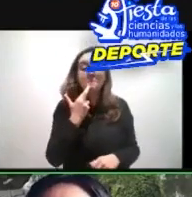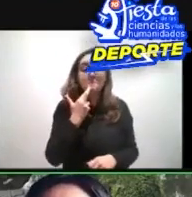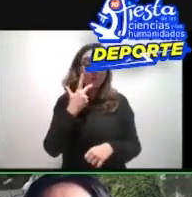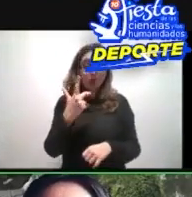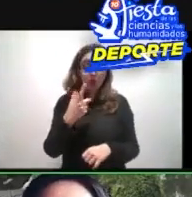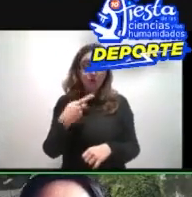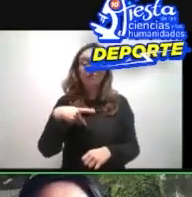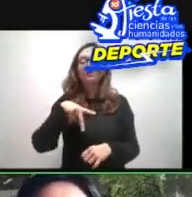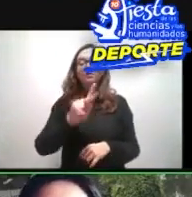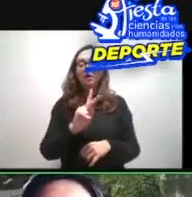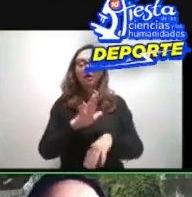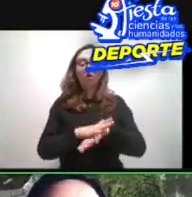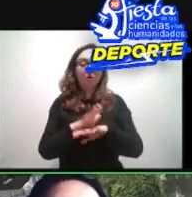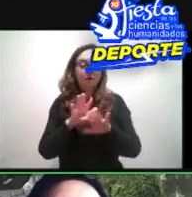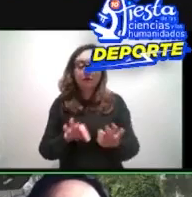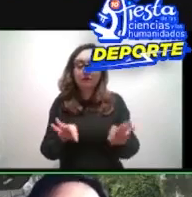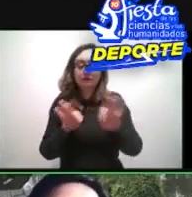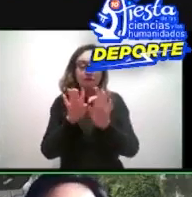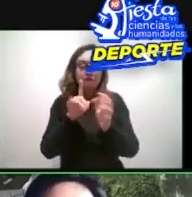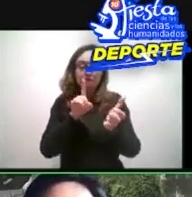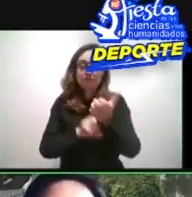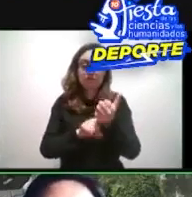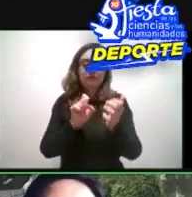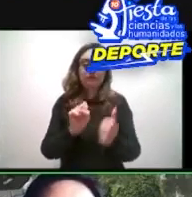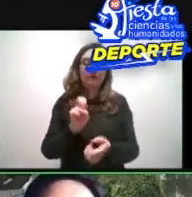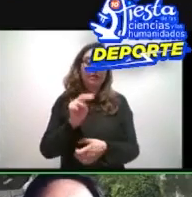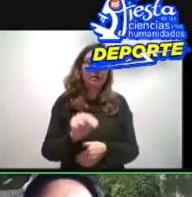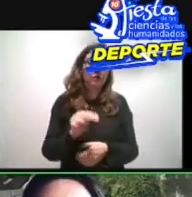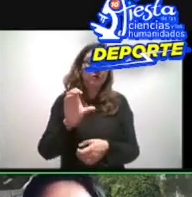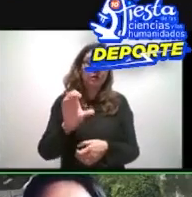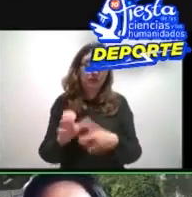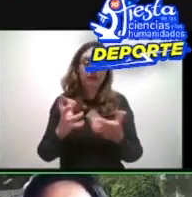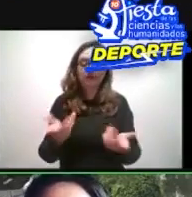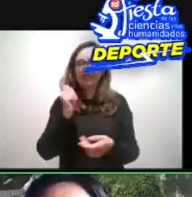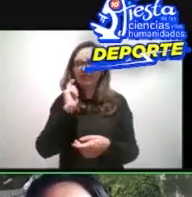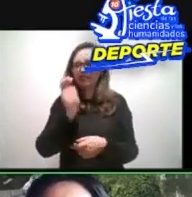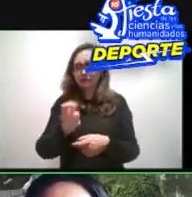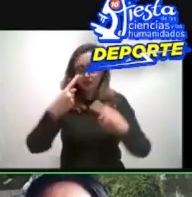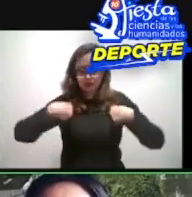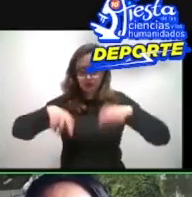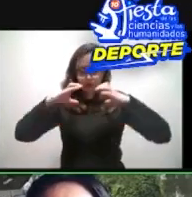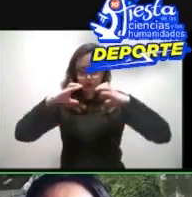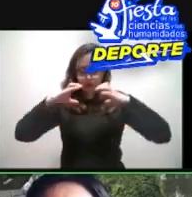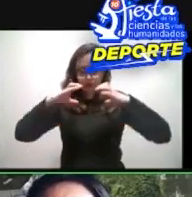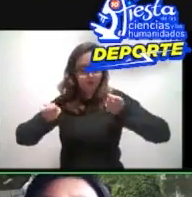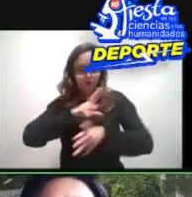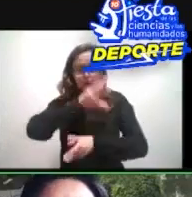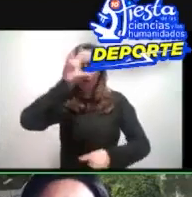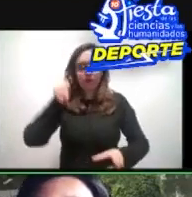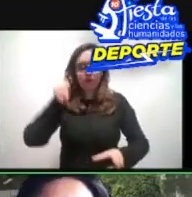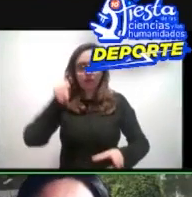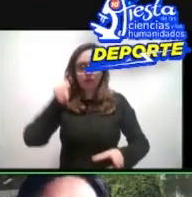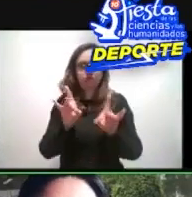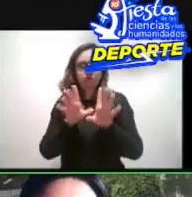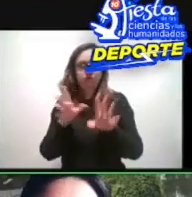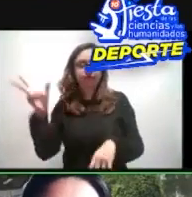sistema nervioso simpático. Y lo que hace es reducir esta actividad que nosotros tenemos cuando algo tenemos que huir o tenemos que